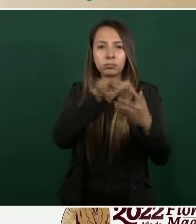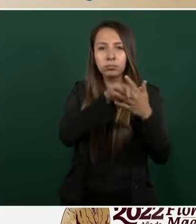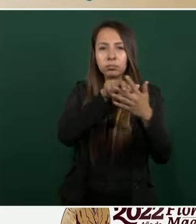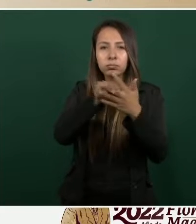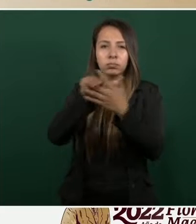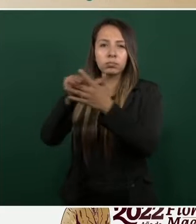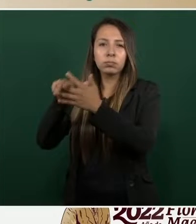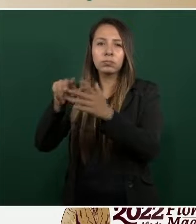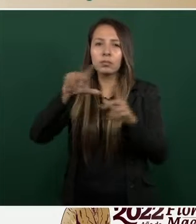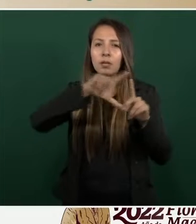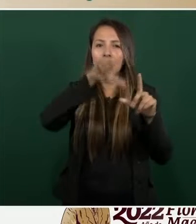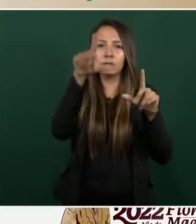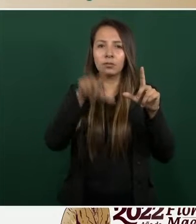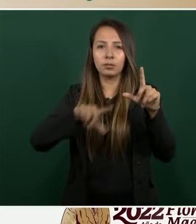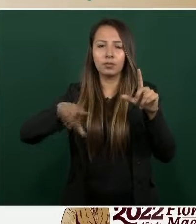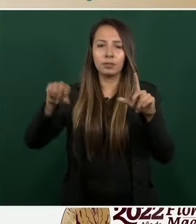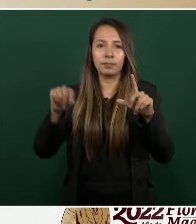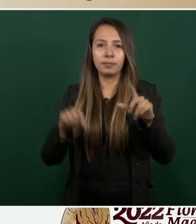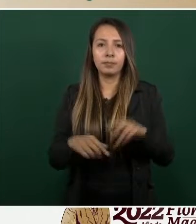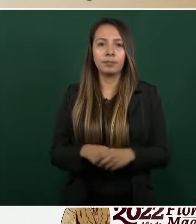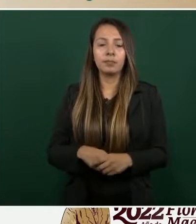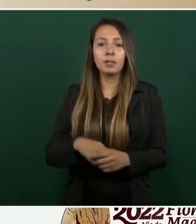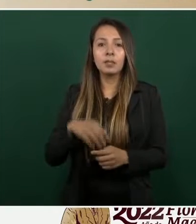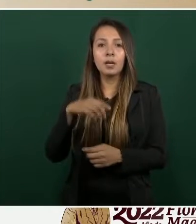país. Estos son